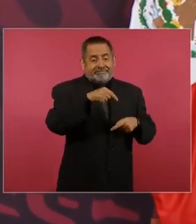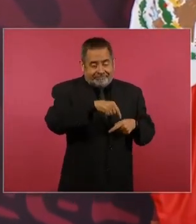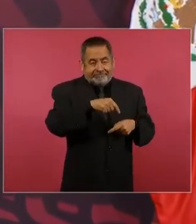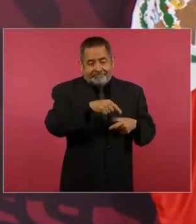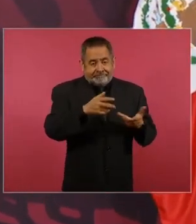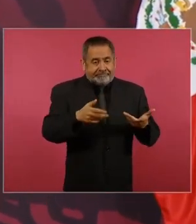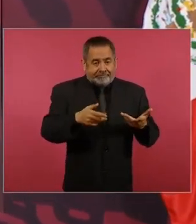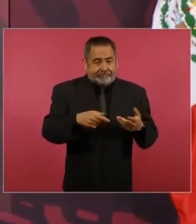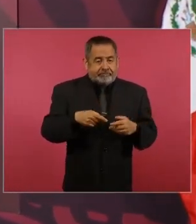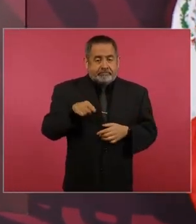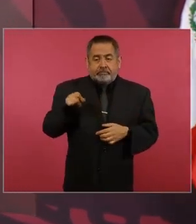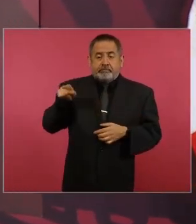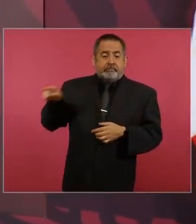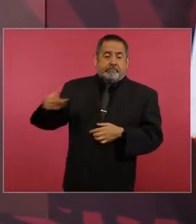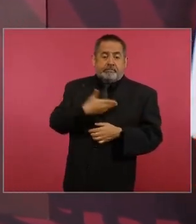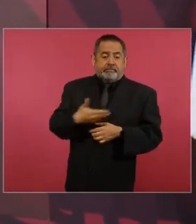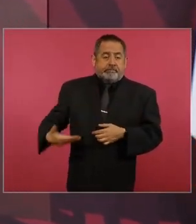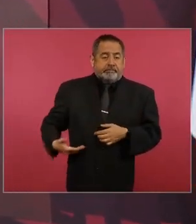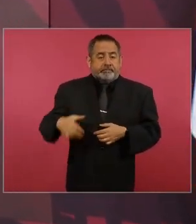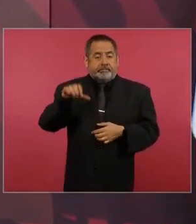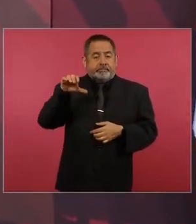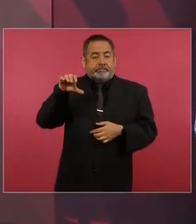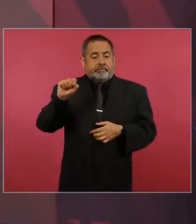el presidente Castillo